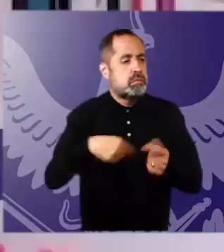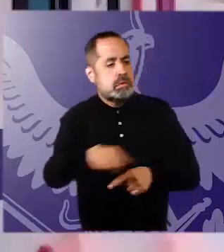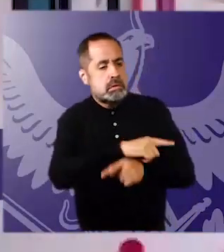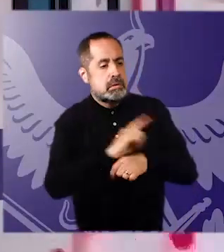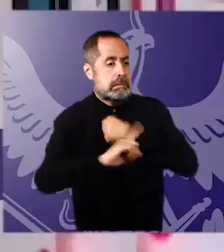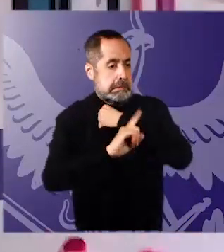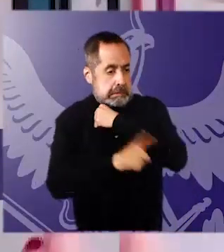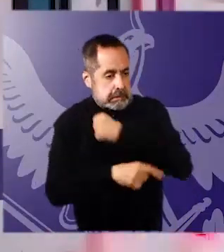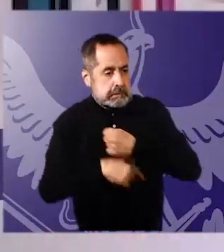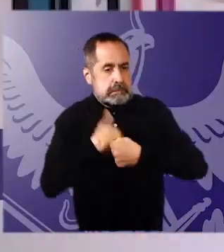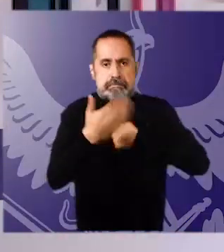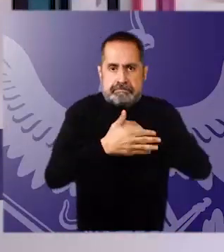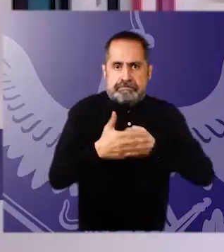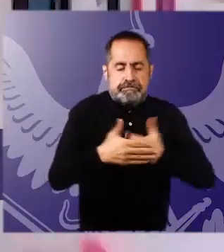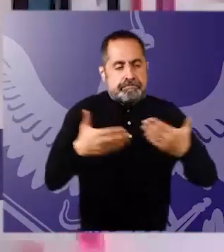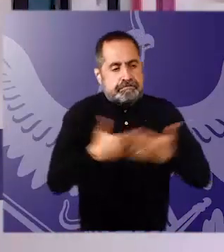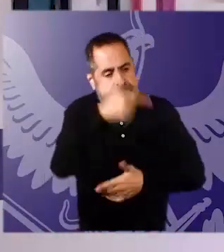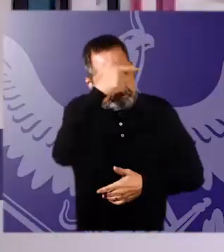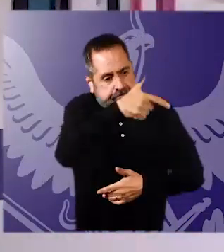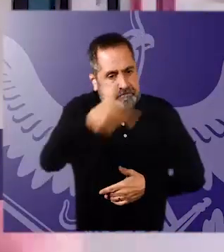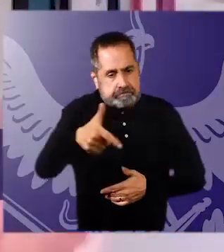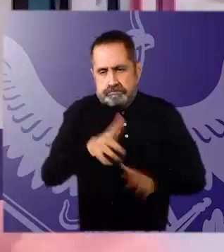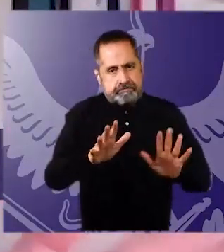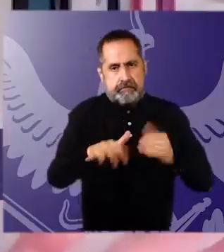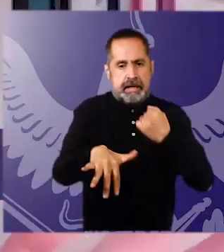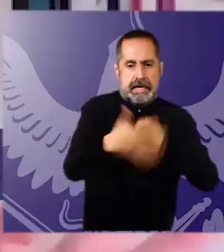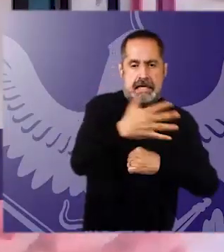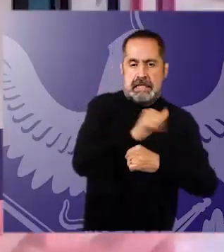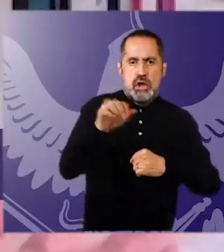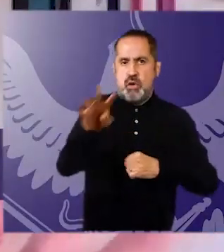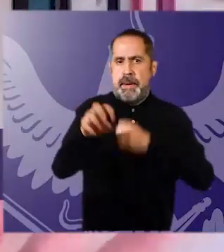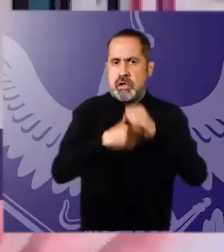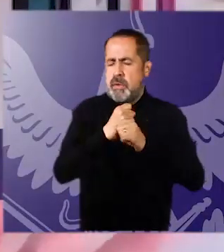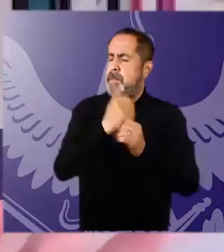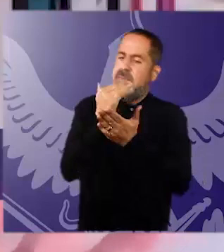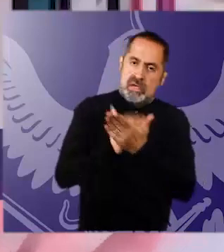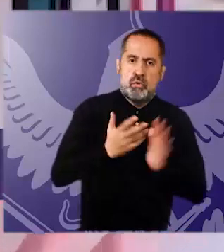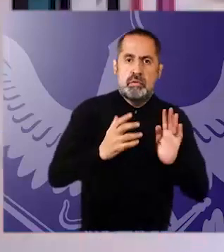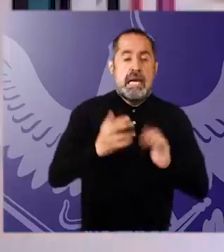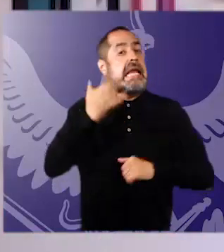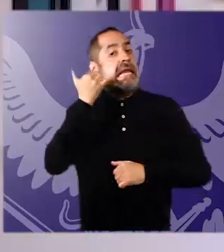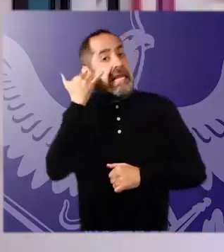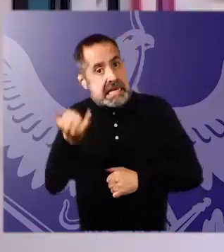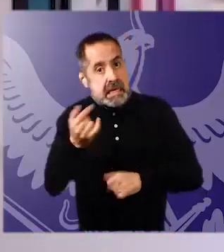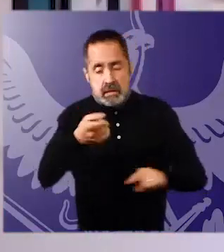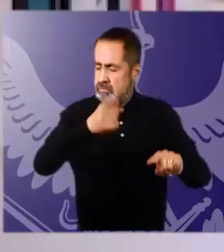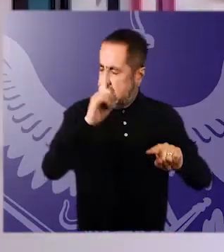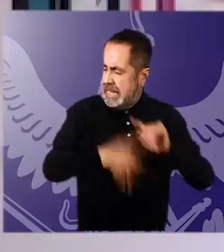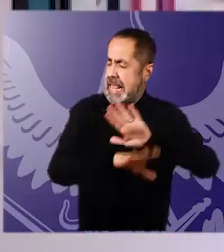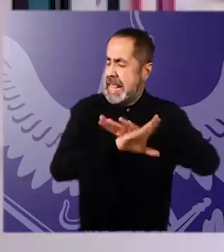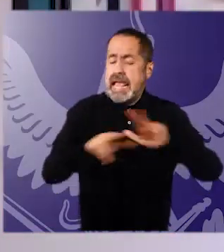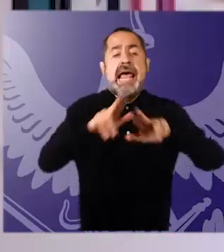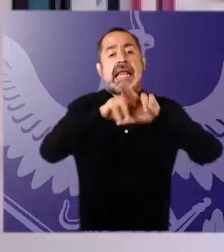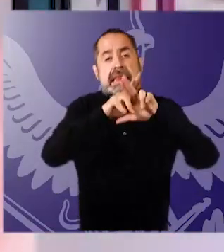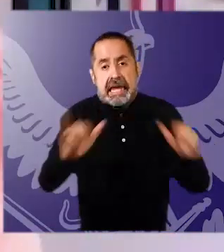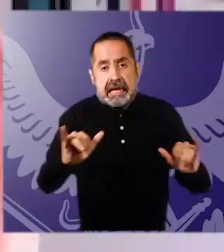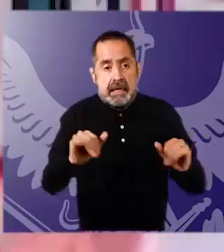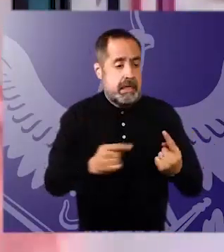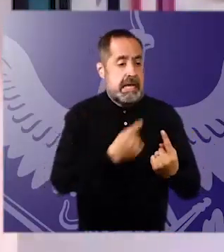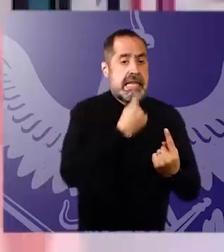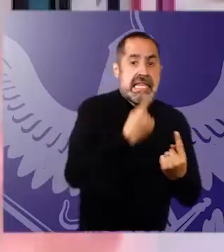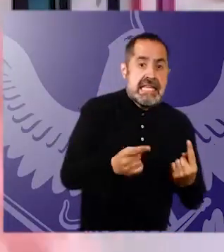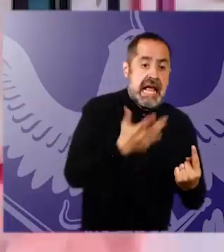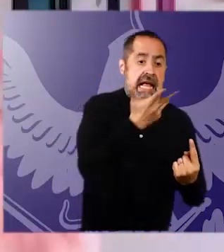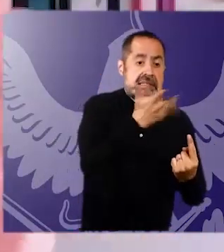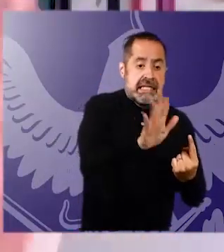50% la tasa de fecundidad en adolescentes de 15 a 19 años y erradicar